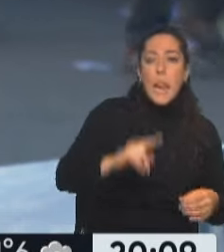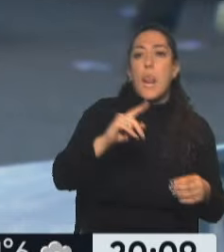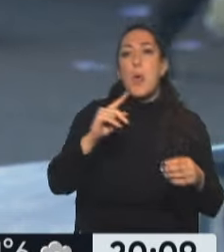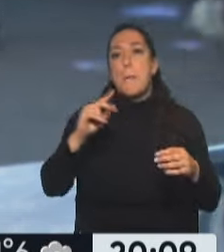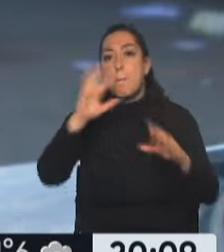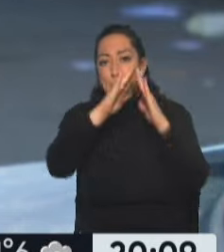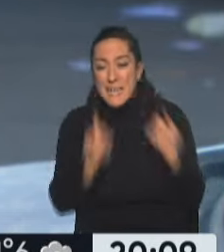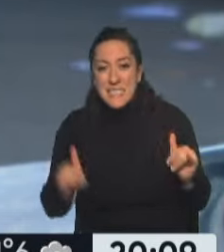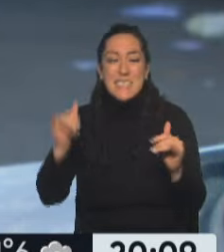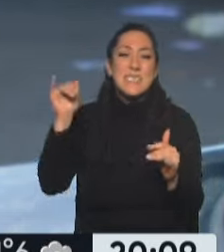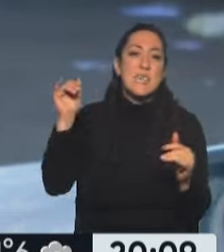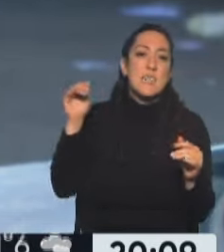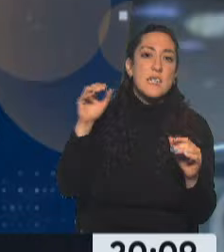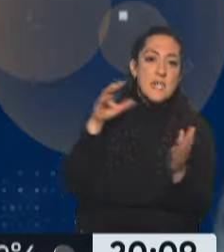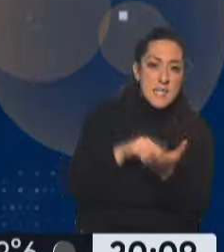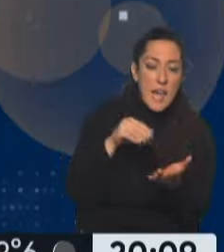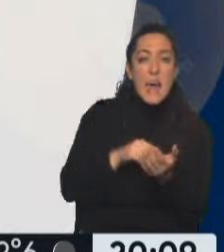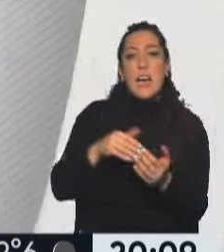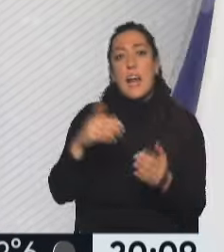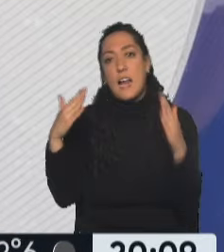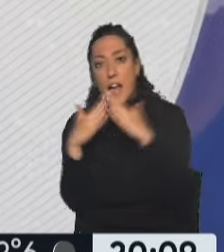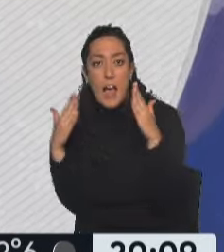tierra, techo y trabajo.